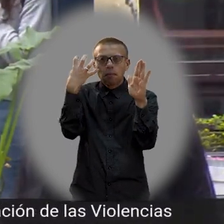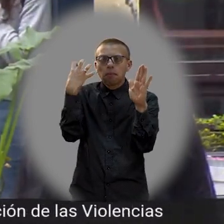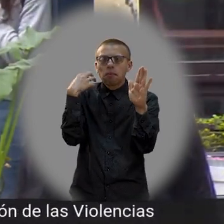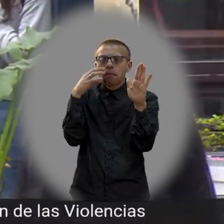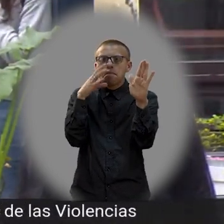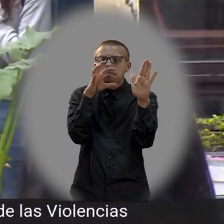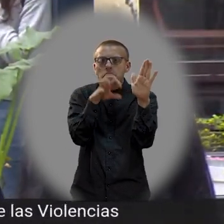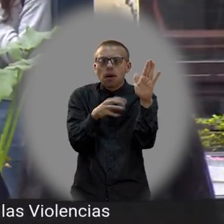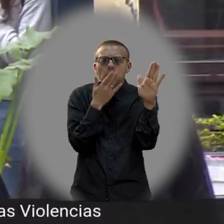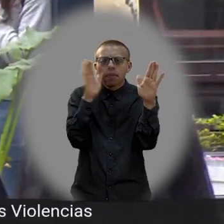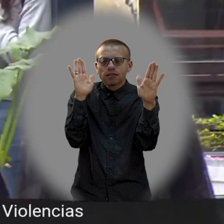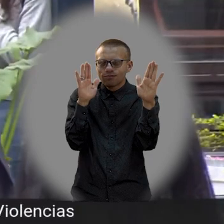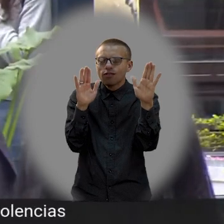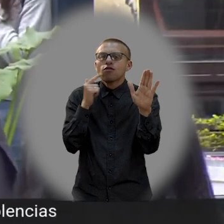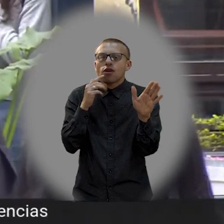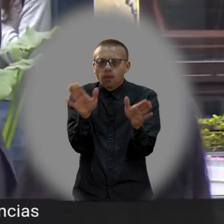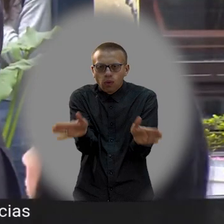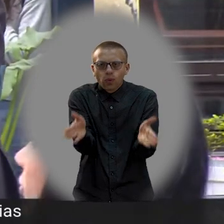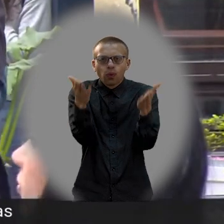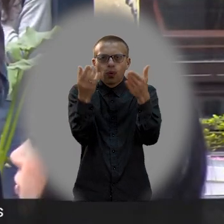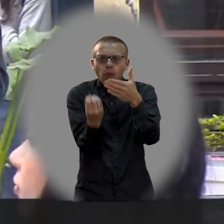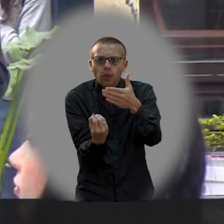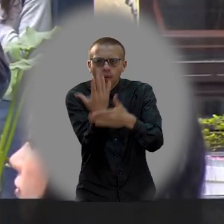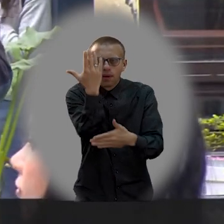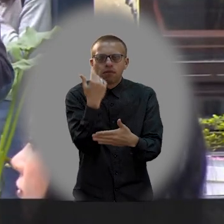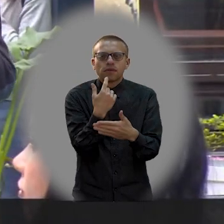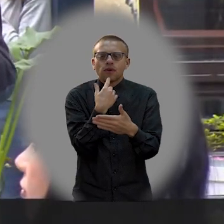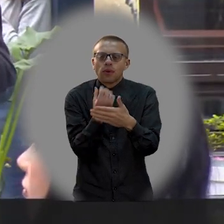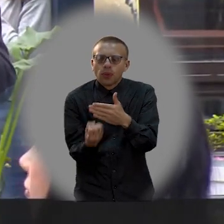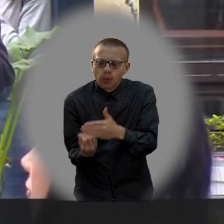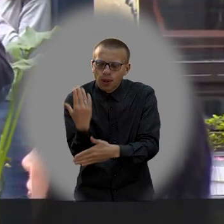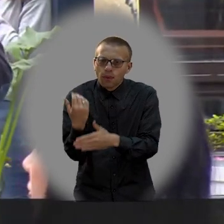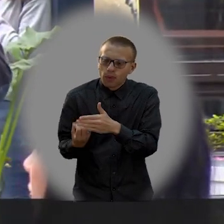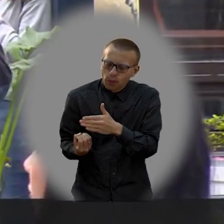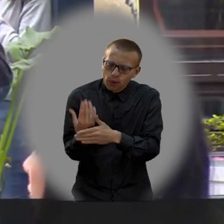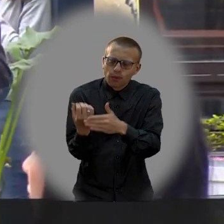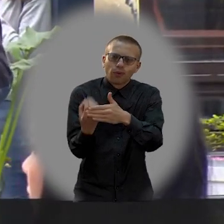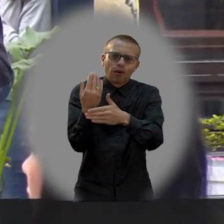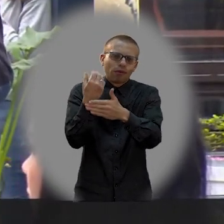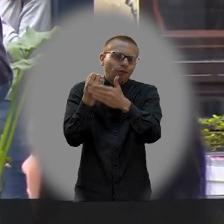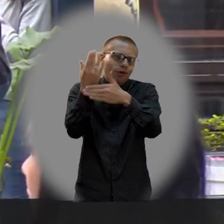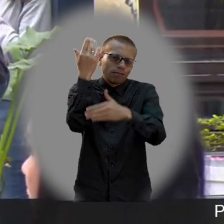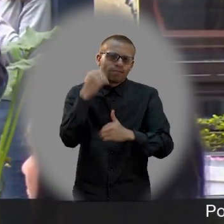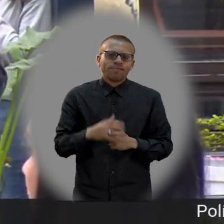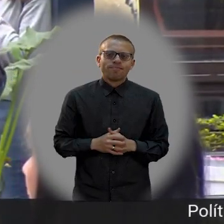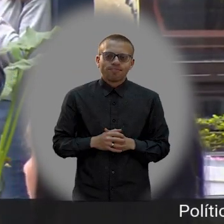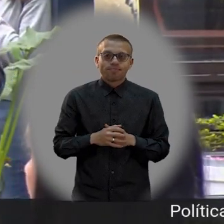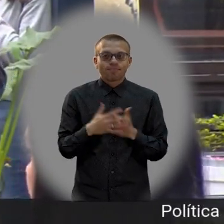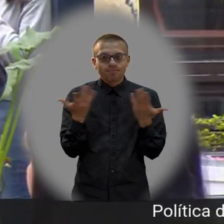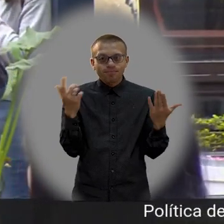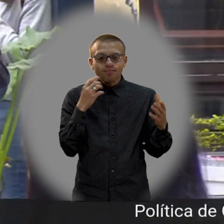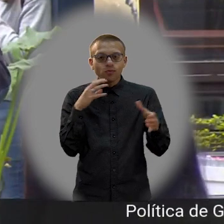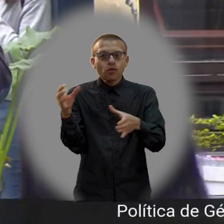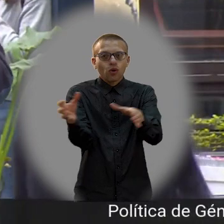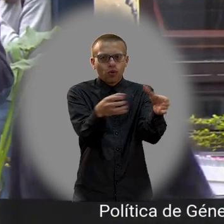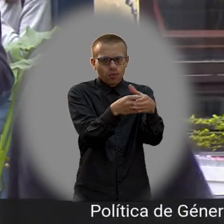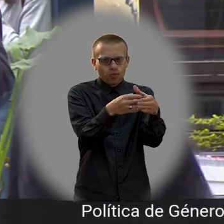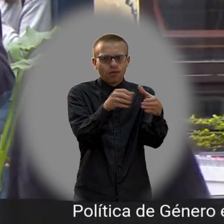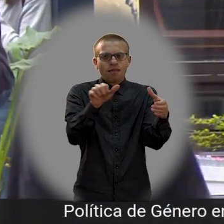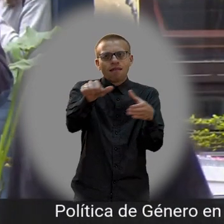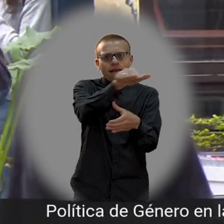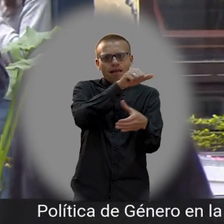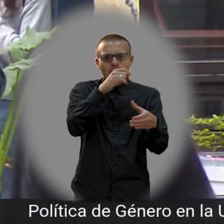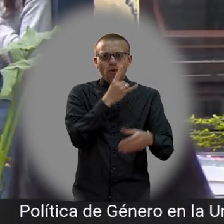Y así le he entendido yo al grupo de mujeres de esta universidad que han entendido